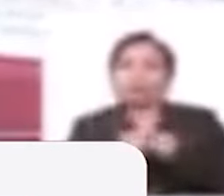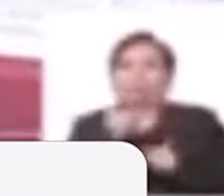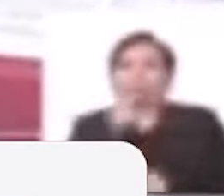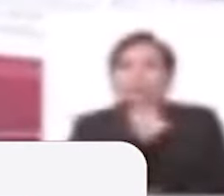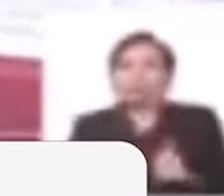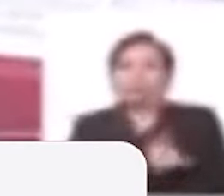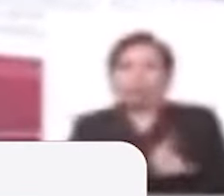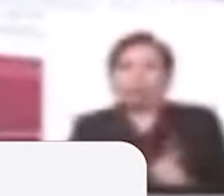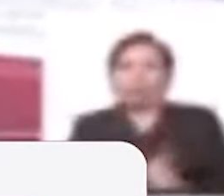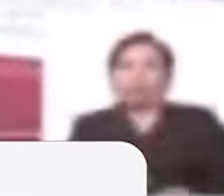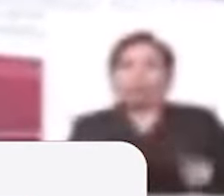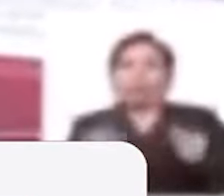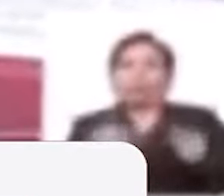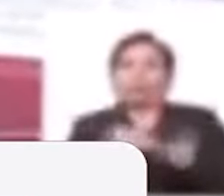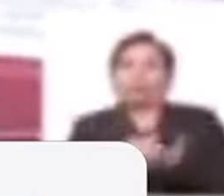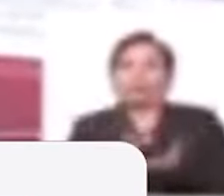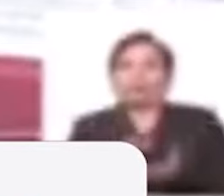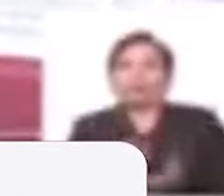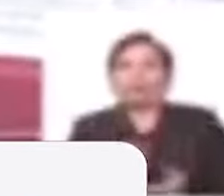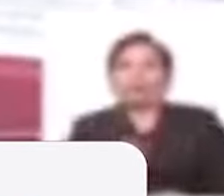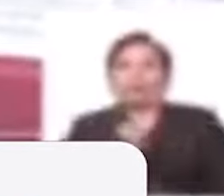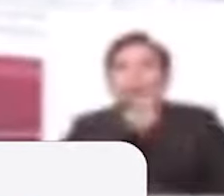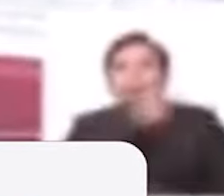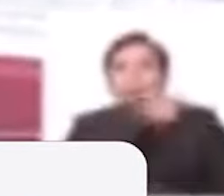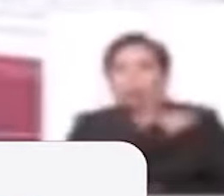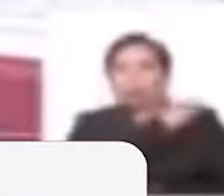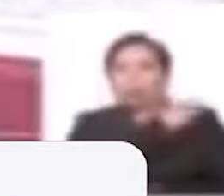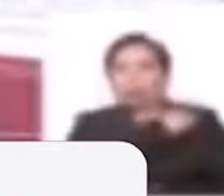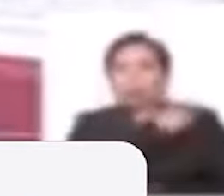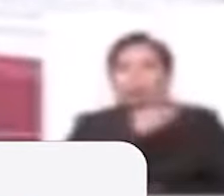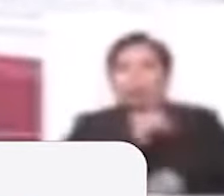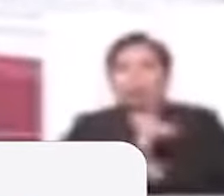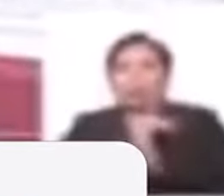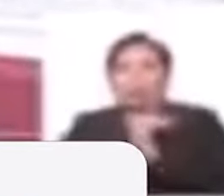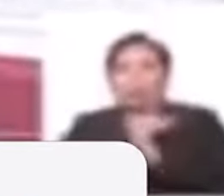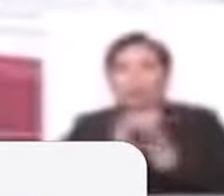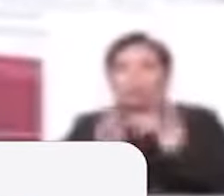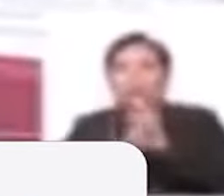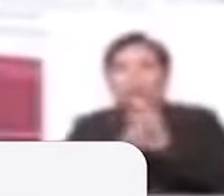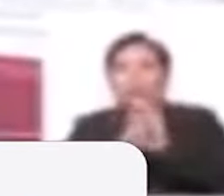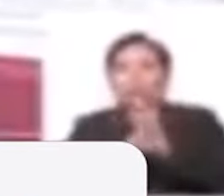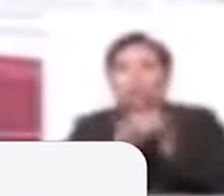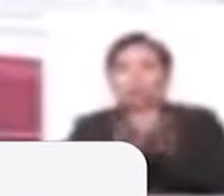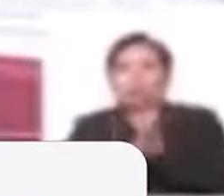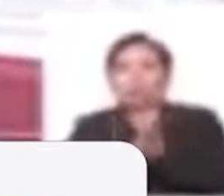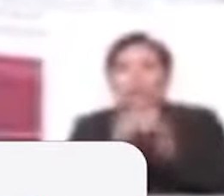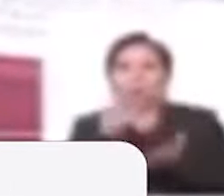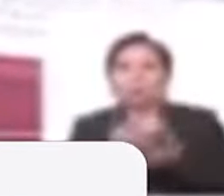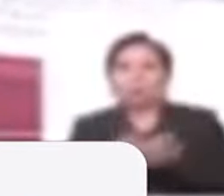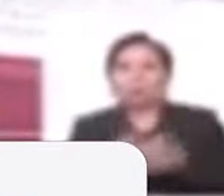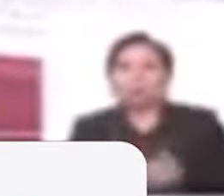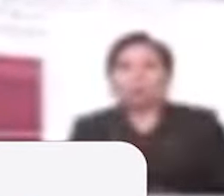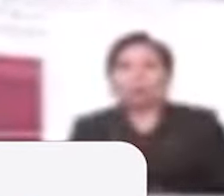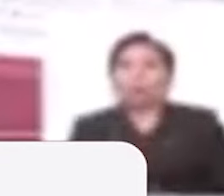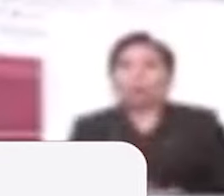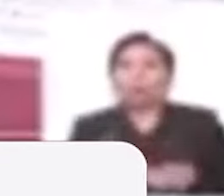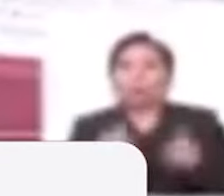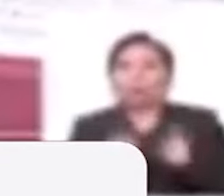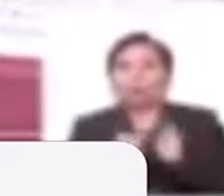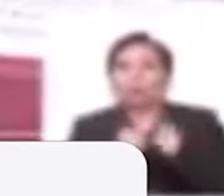institución cuando se cesa a un comandante general en contra de la ley. Yo por eso le pido a usted, siguiendo